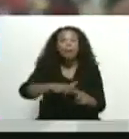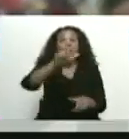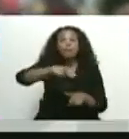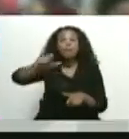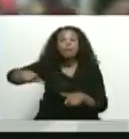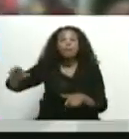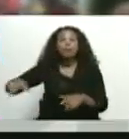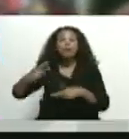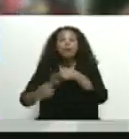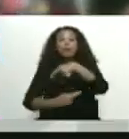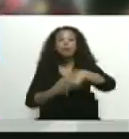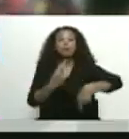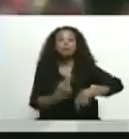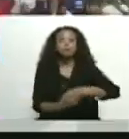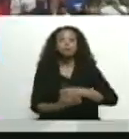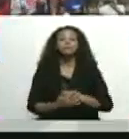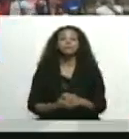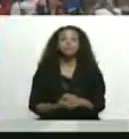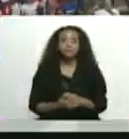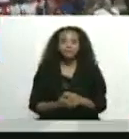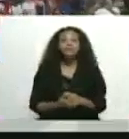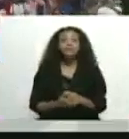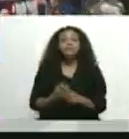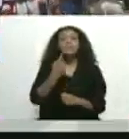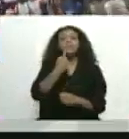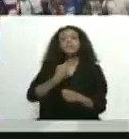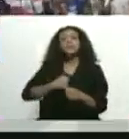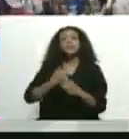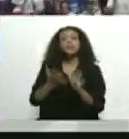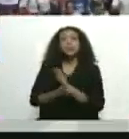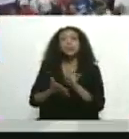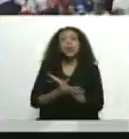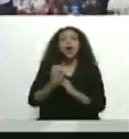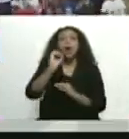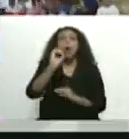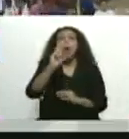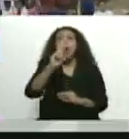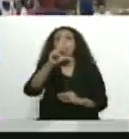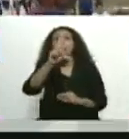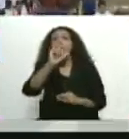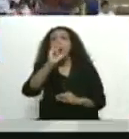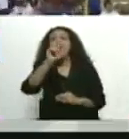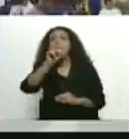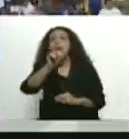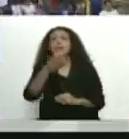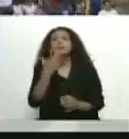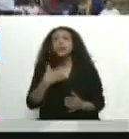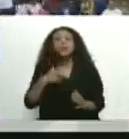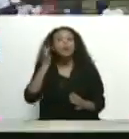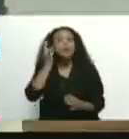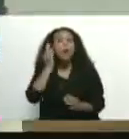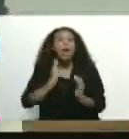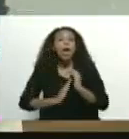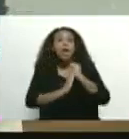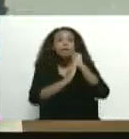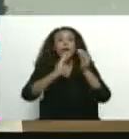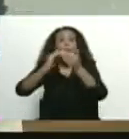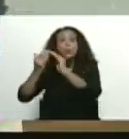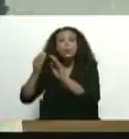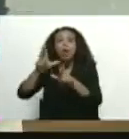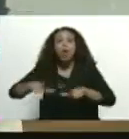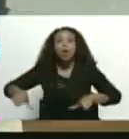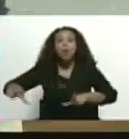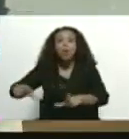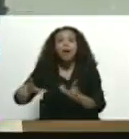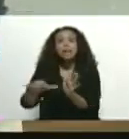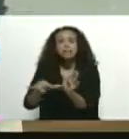los revolucionarios, señor presidente. ¿Y Orlín qué me dice? Orlín, me dicen que es jefa de comunidad en un sector.